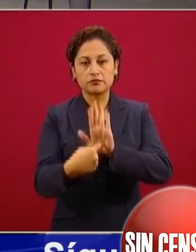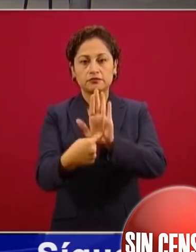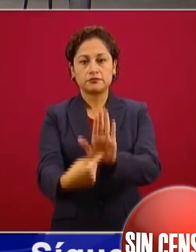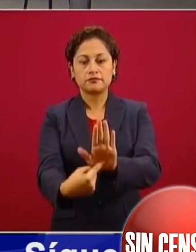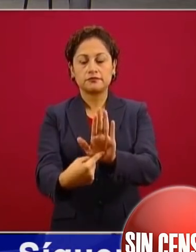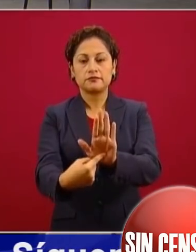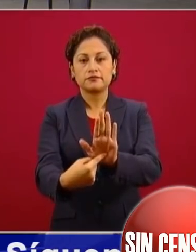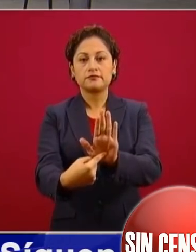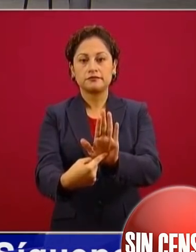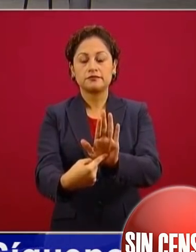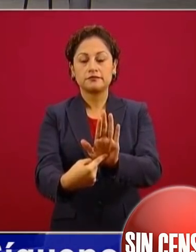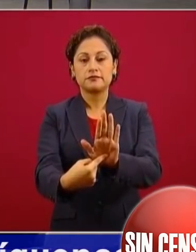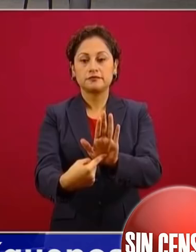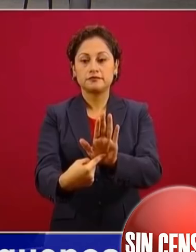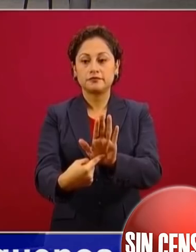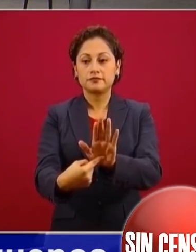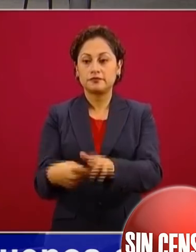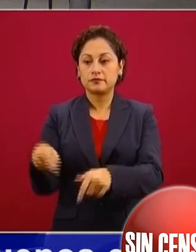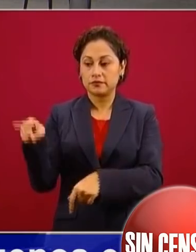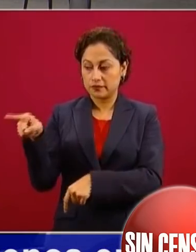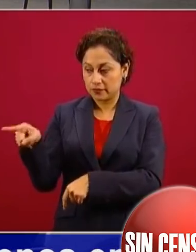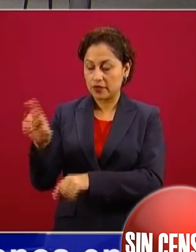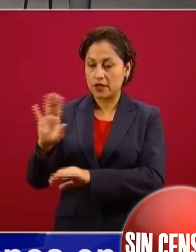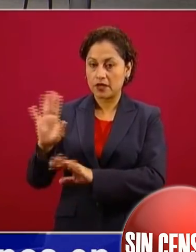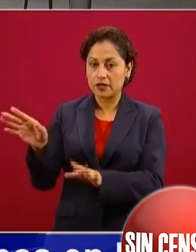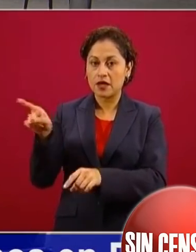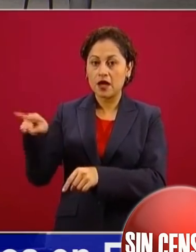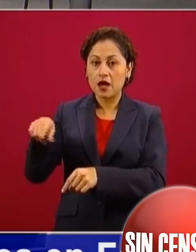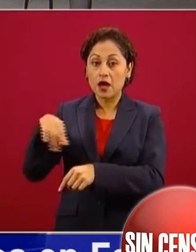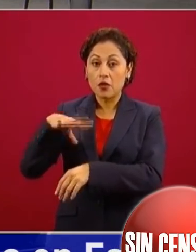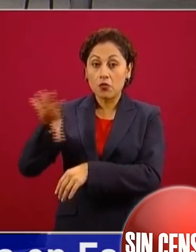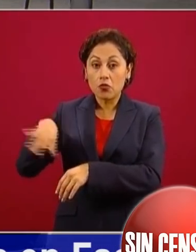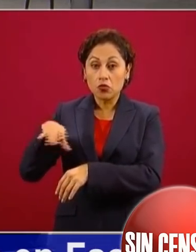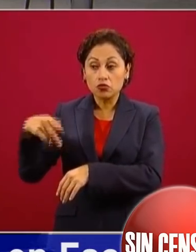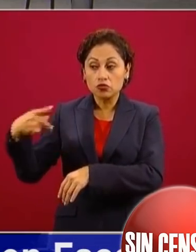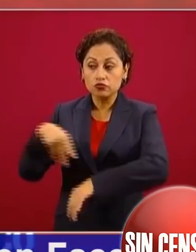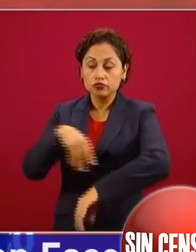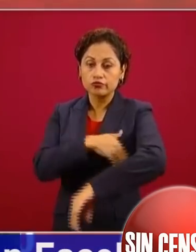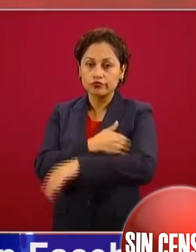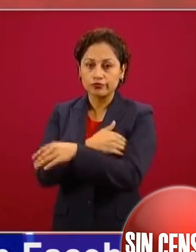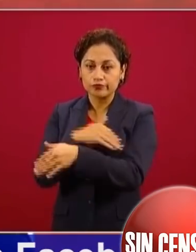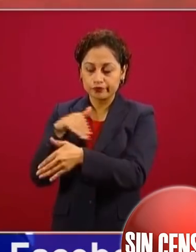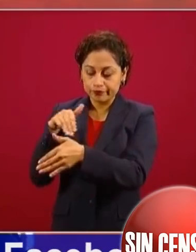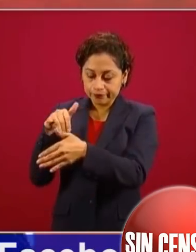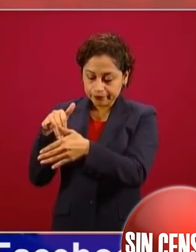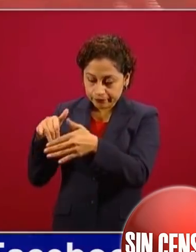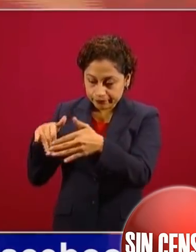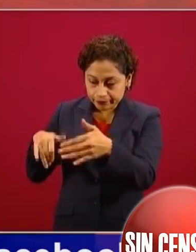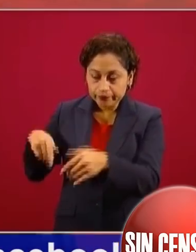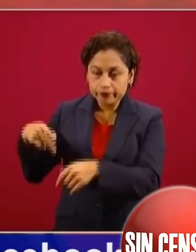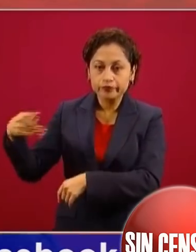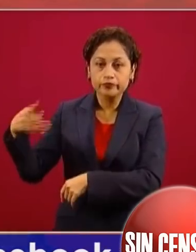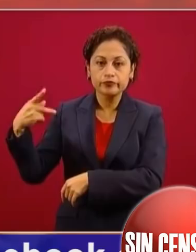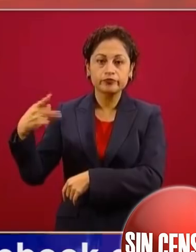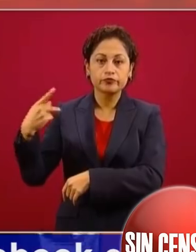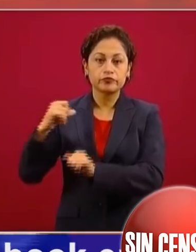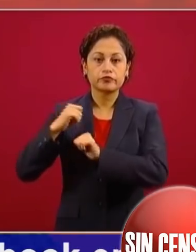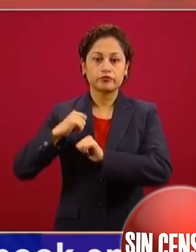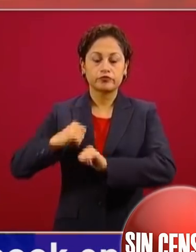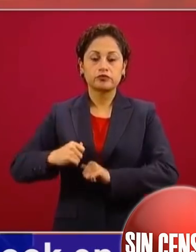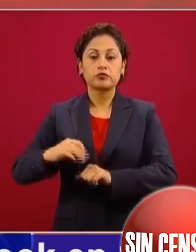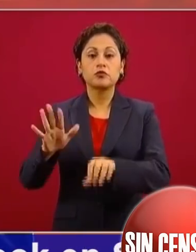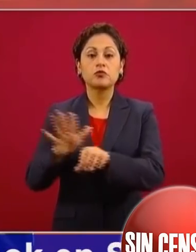a buscar ahí en los archivos de la Procuraduría, porque antes existía el